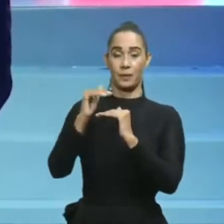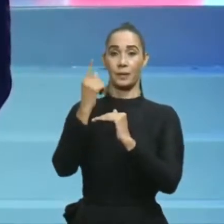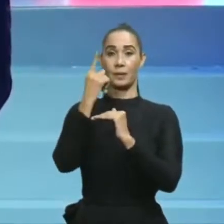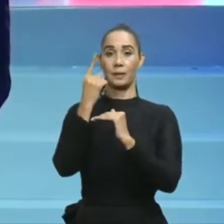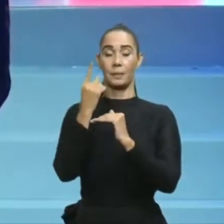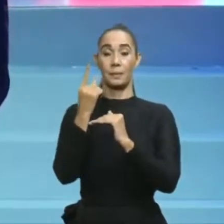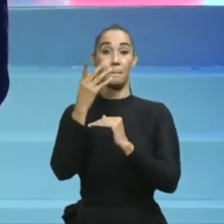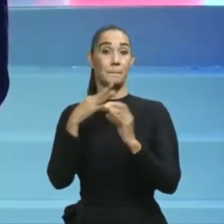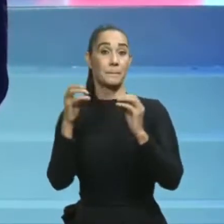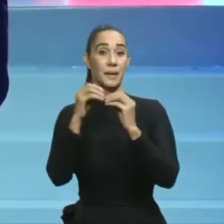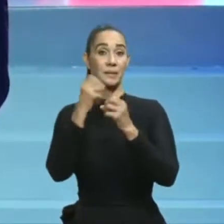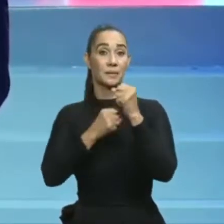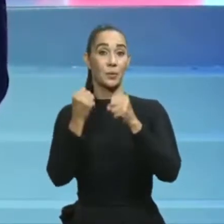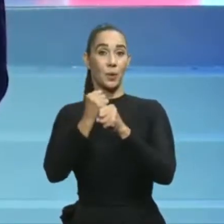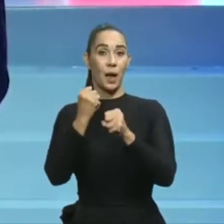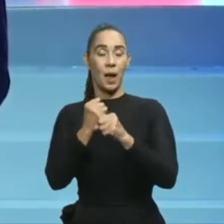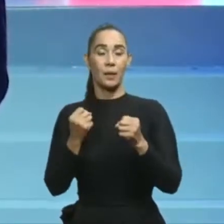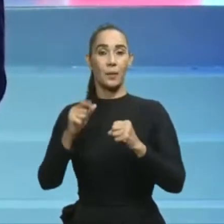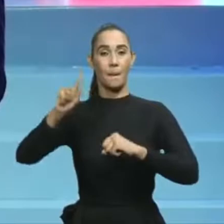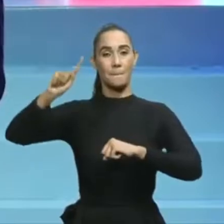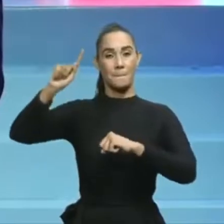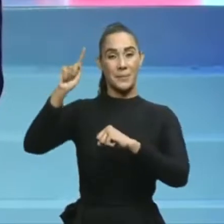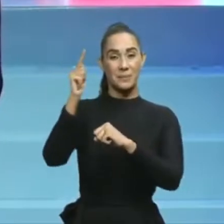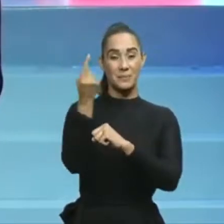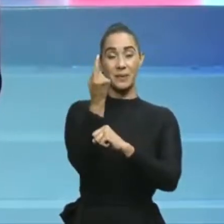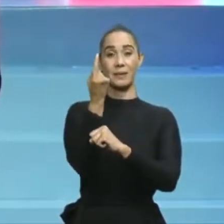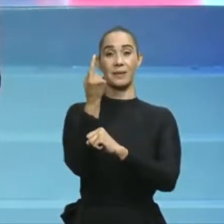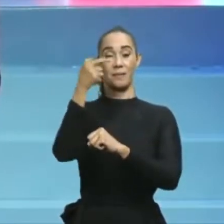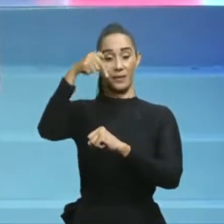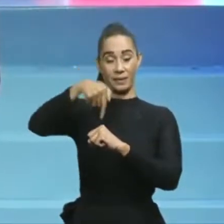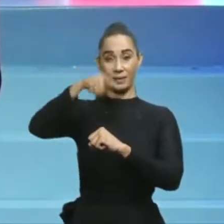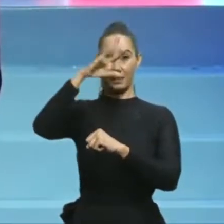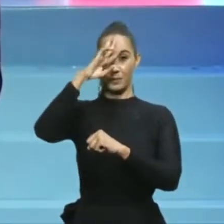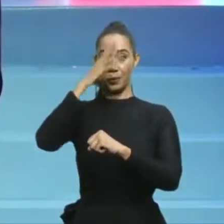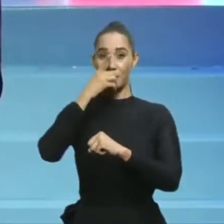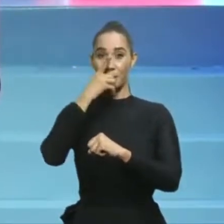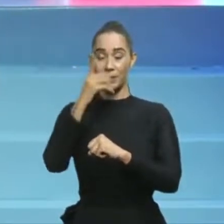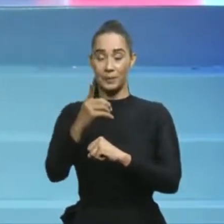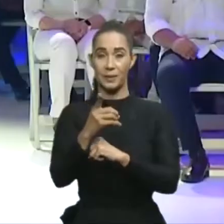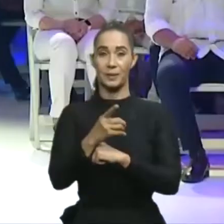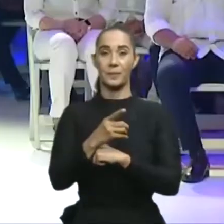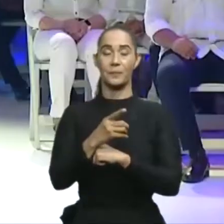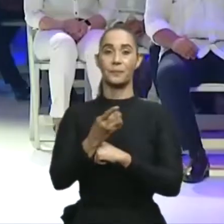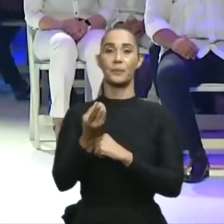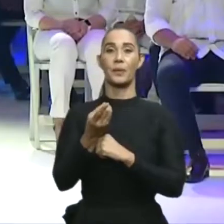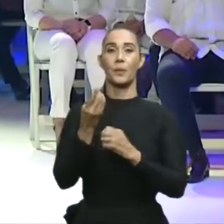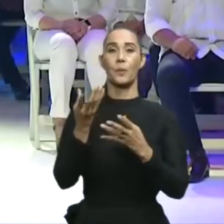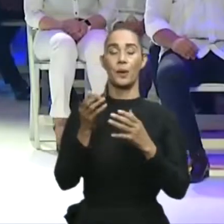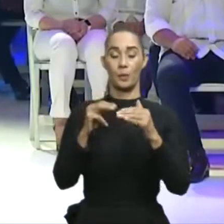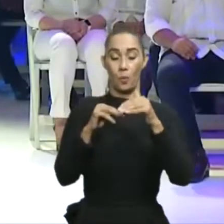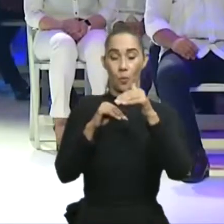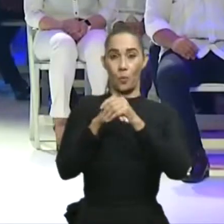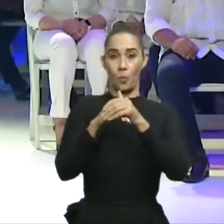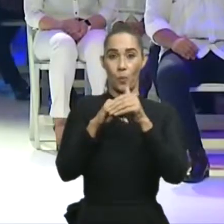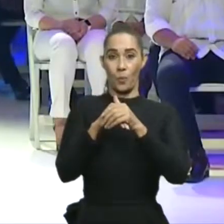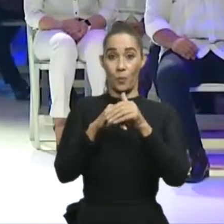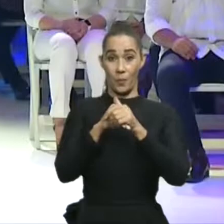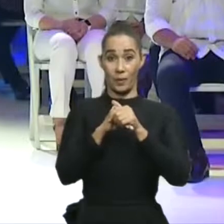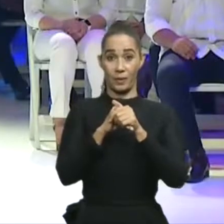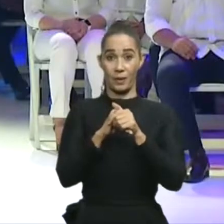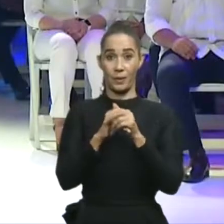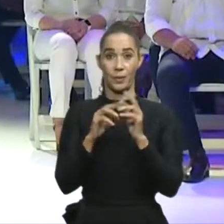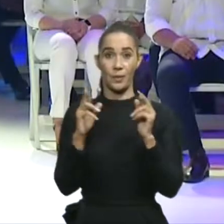para poder disponer por primera vez en la historia de la república dominicana de las llamadas reserva fría del sistema